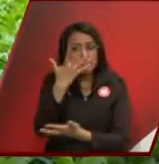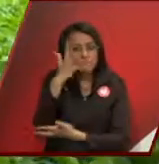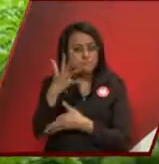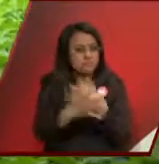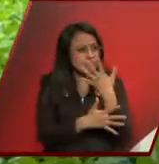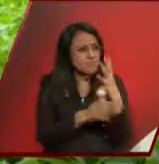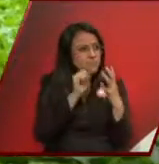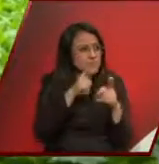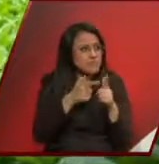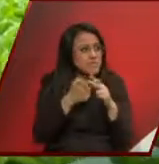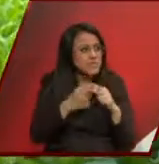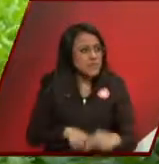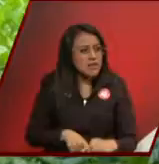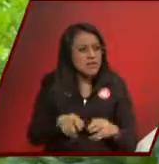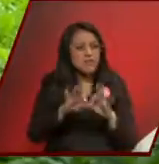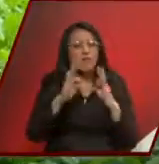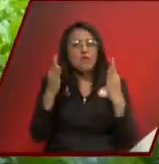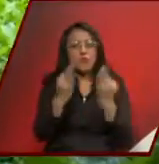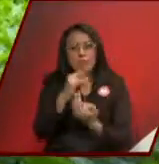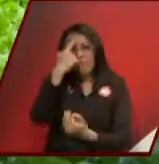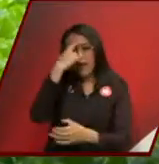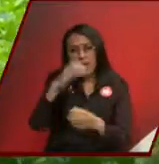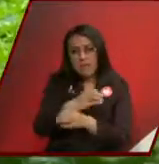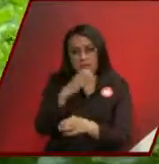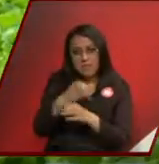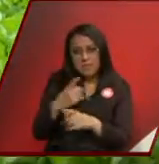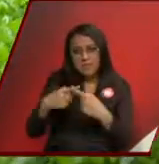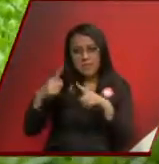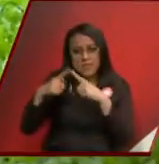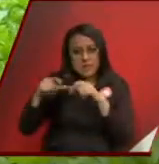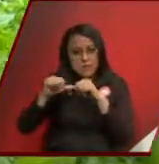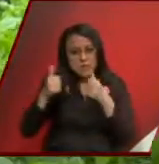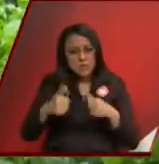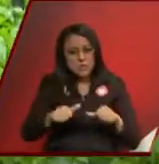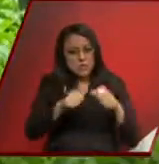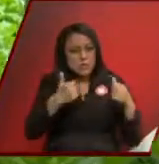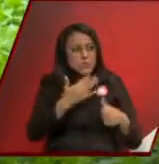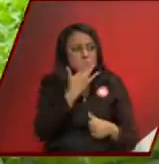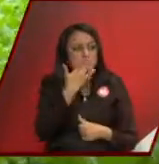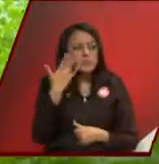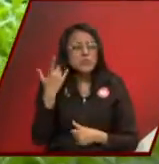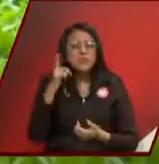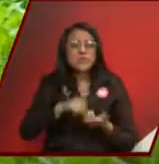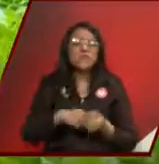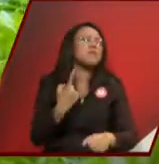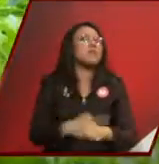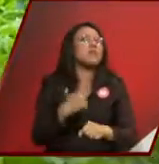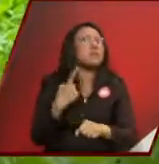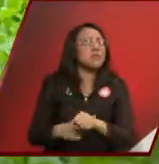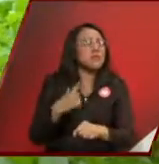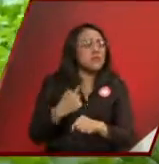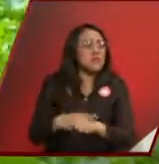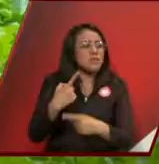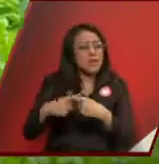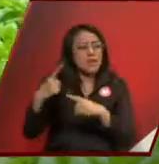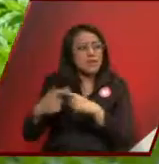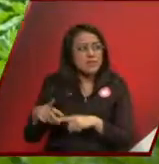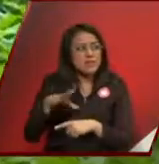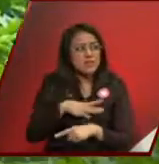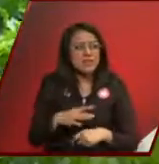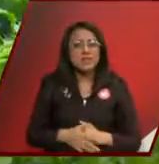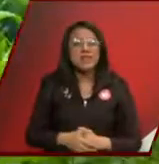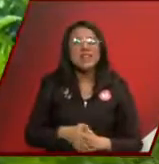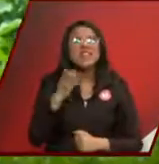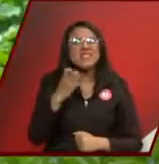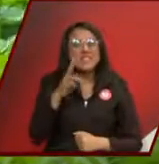inicia el proceso de la producción de café, con la reproducción de variedades tolerantes a las plagas y enfermedades que amenazan a los plantíos.